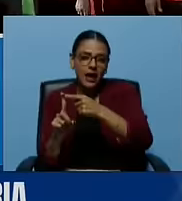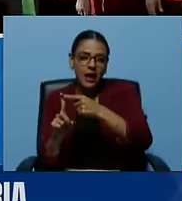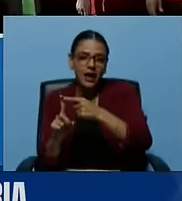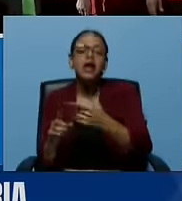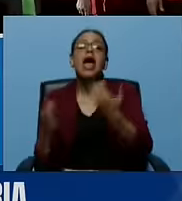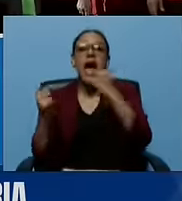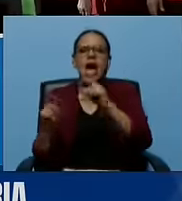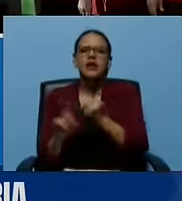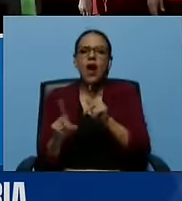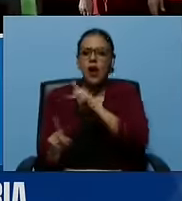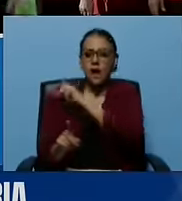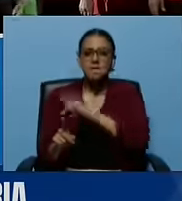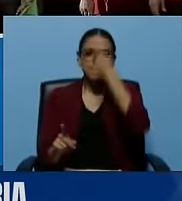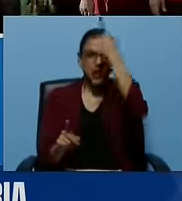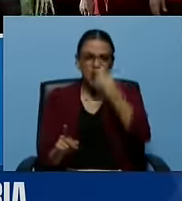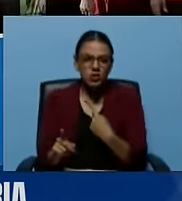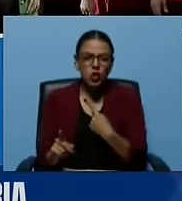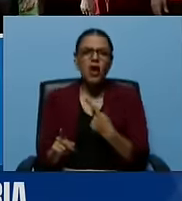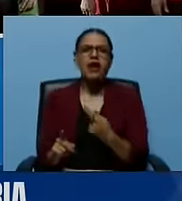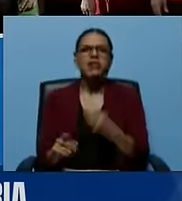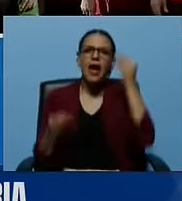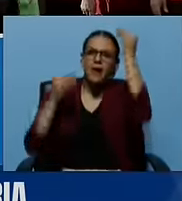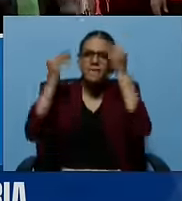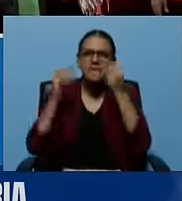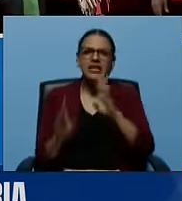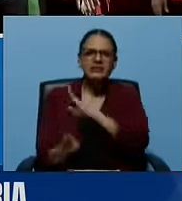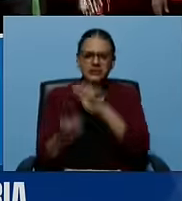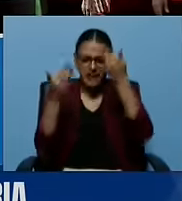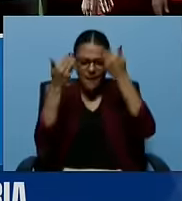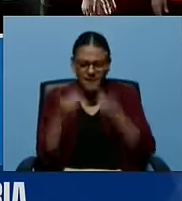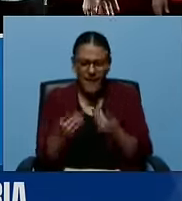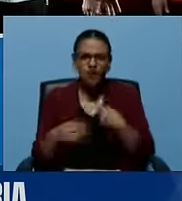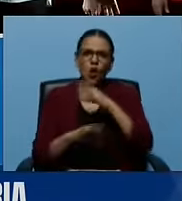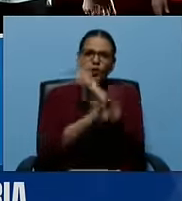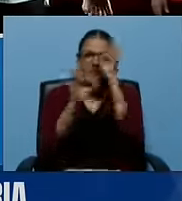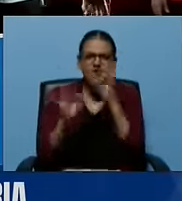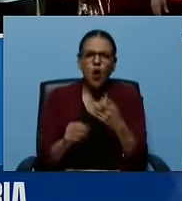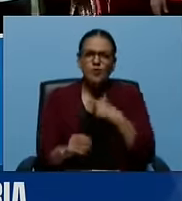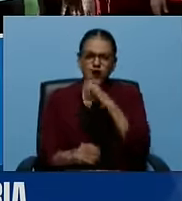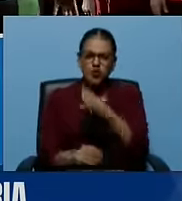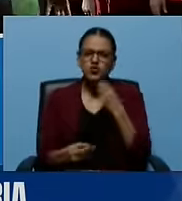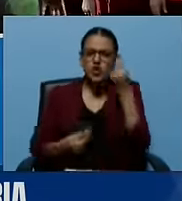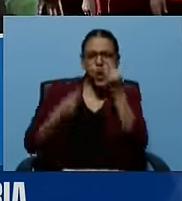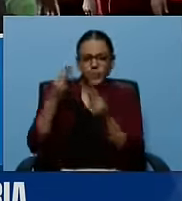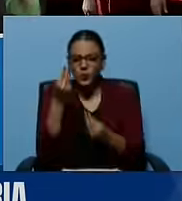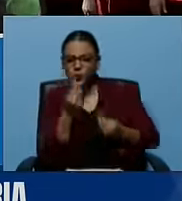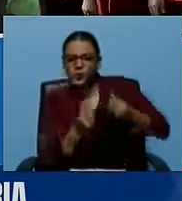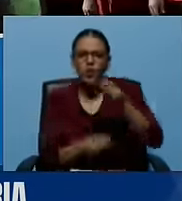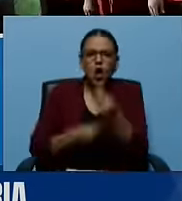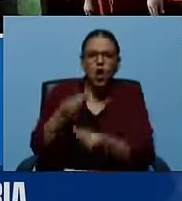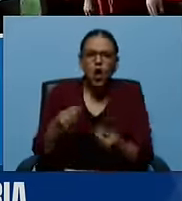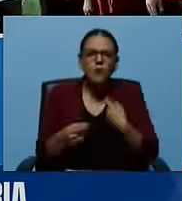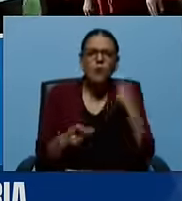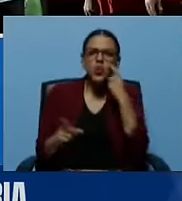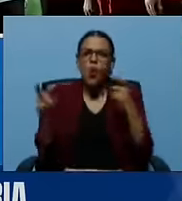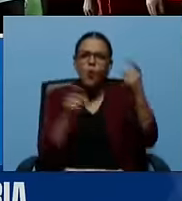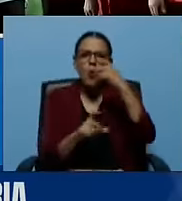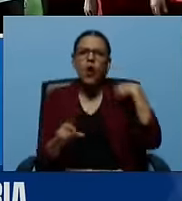una personalidad, un pensamiento, su forma de ser, busca sus